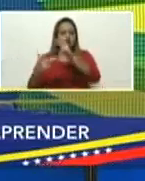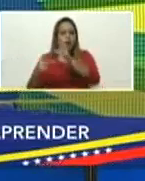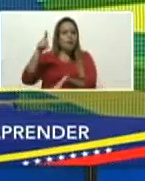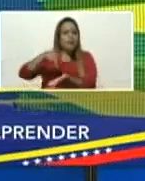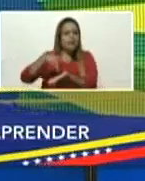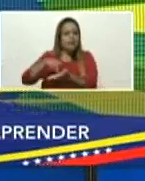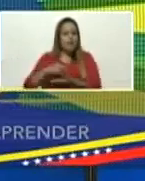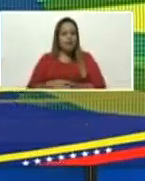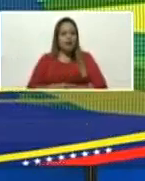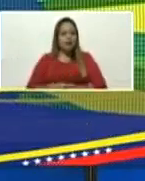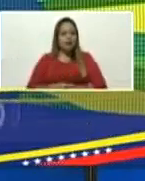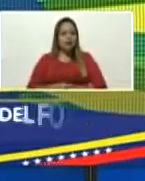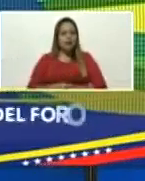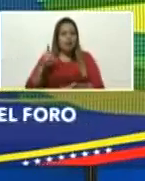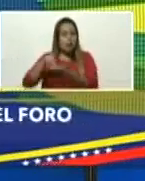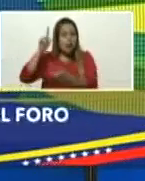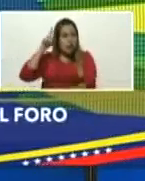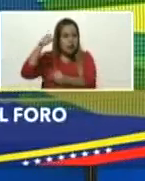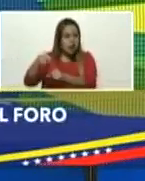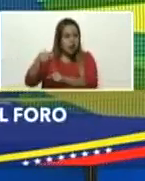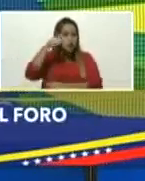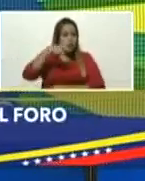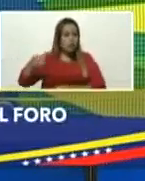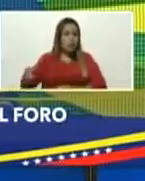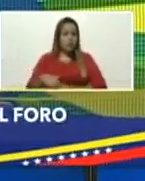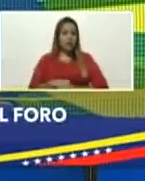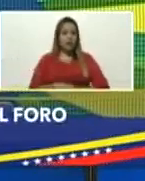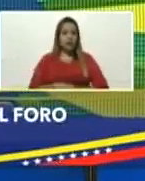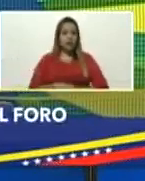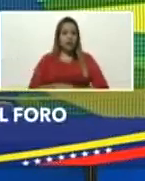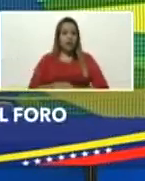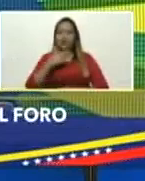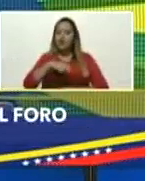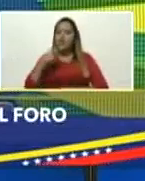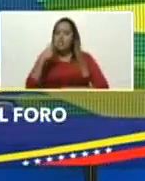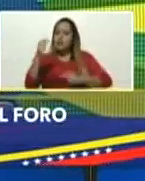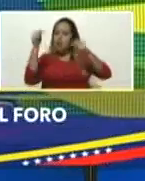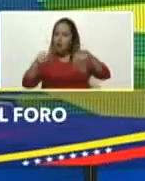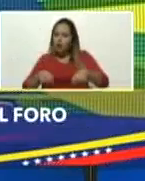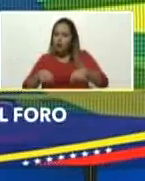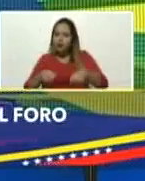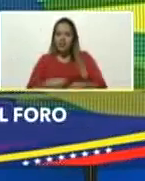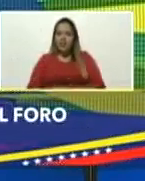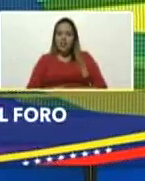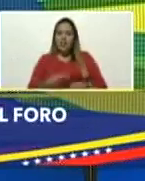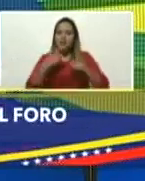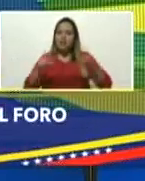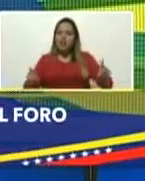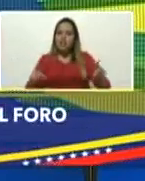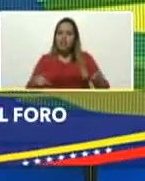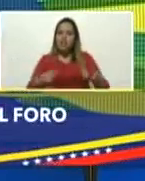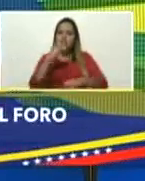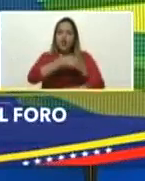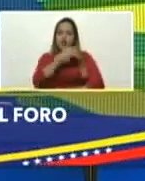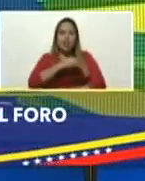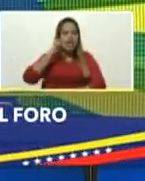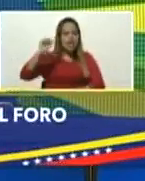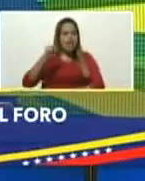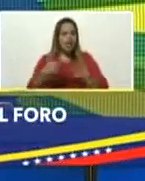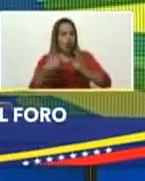participativa, protagónica, directa, popular, y nosotros decimos hoy una democracia radical, socialista, en